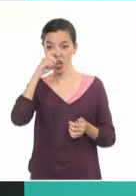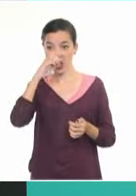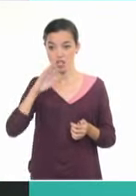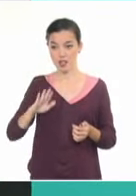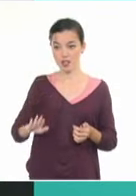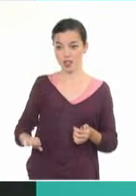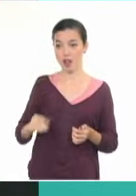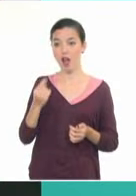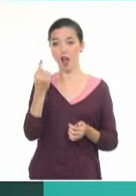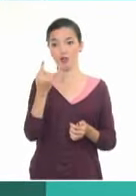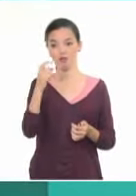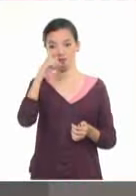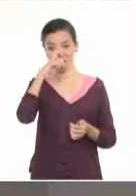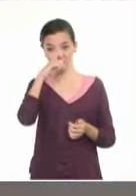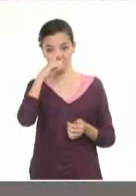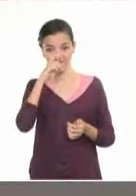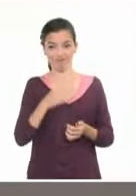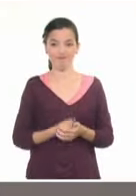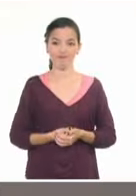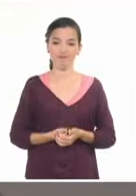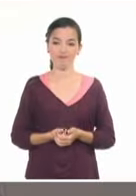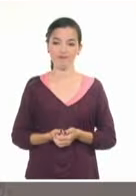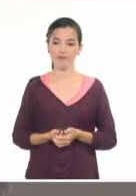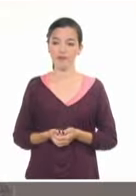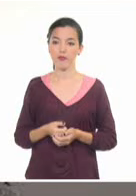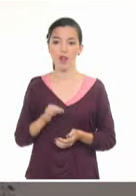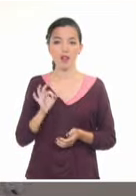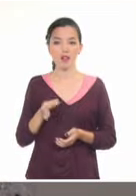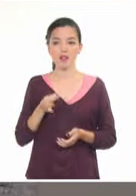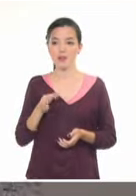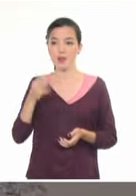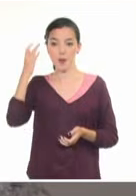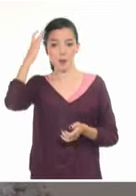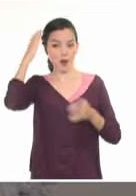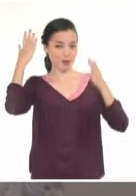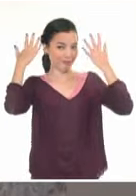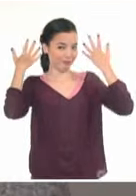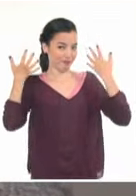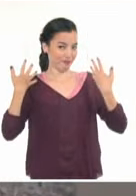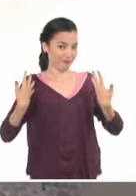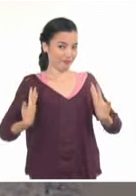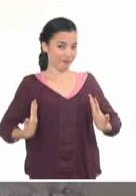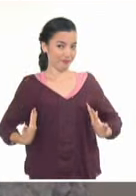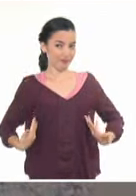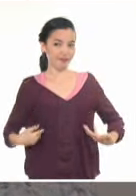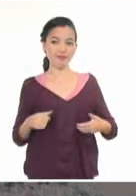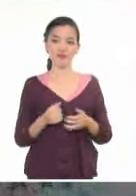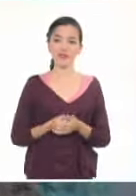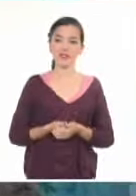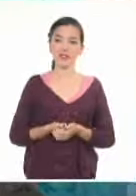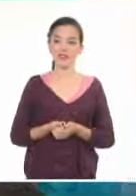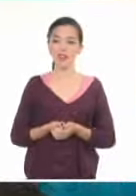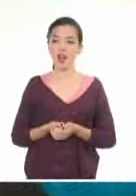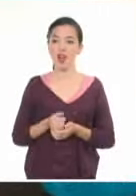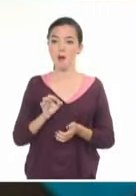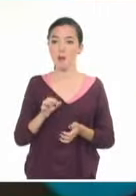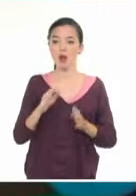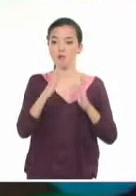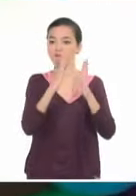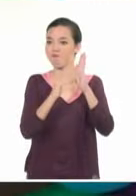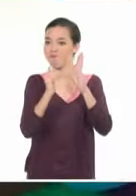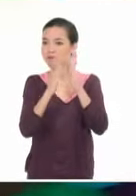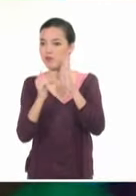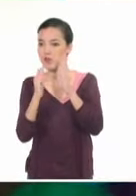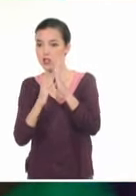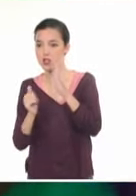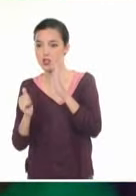cabello largo y suelto y presumía de él, vería cambiar por completo su realidad y su físico en cuestión de meses. Yo estaba un buen